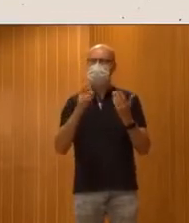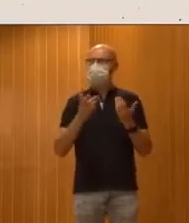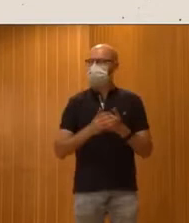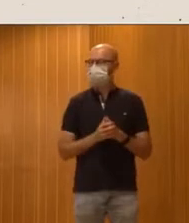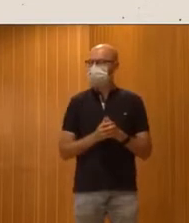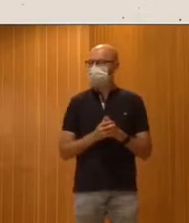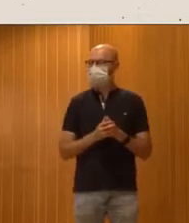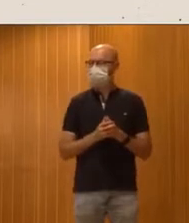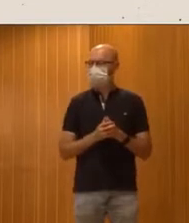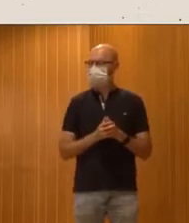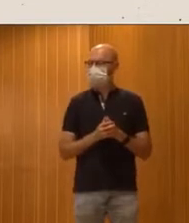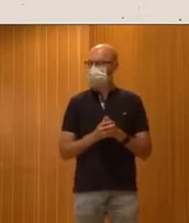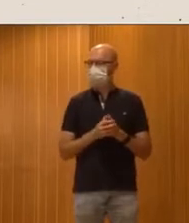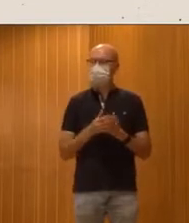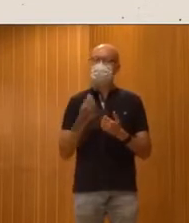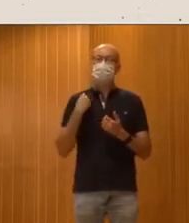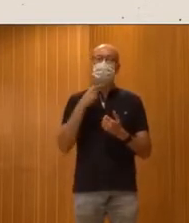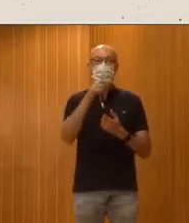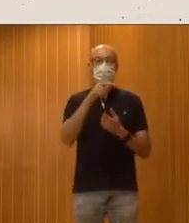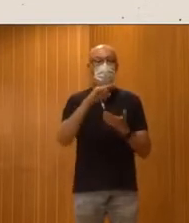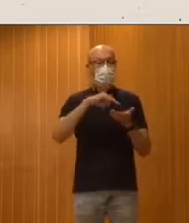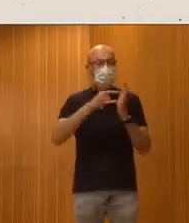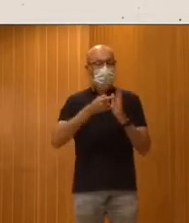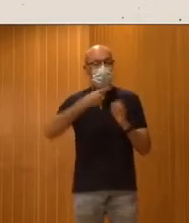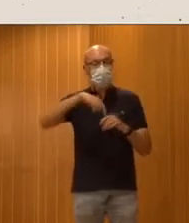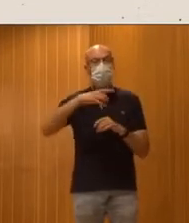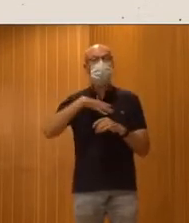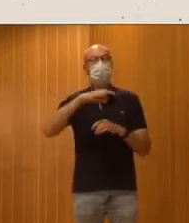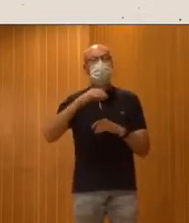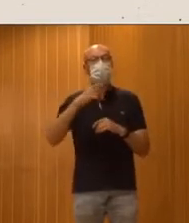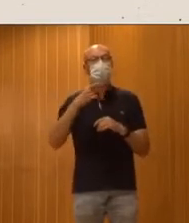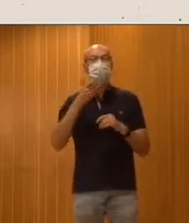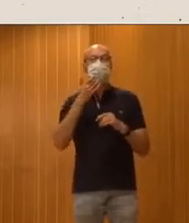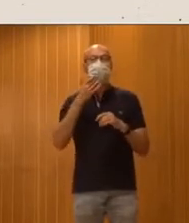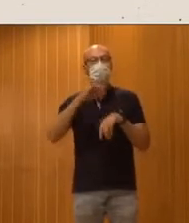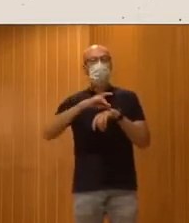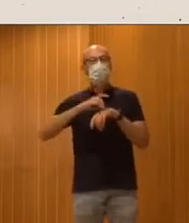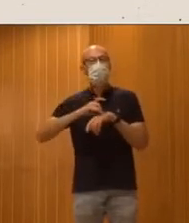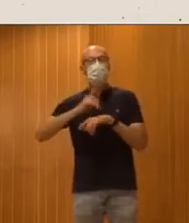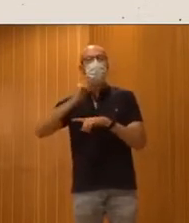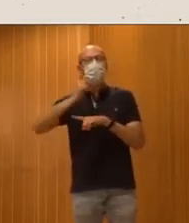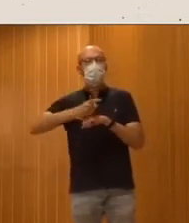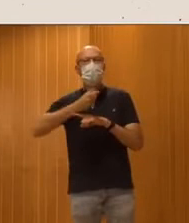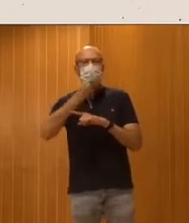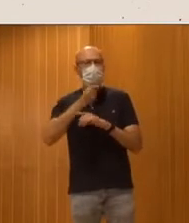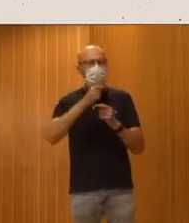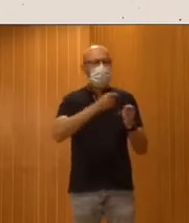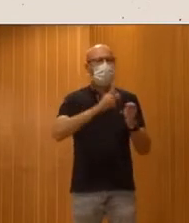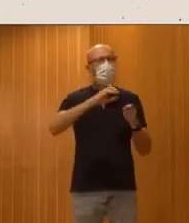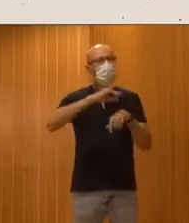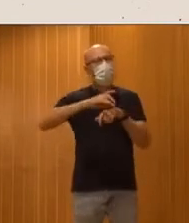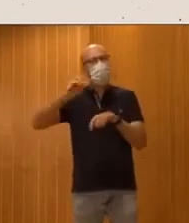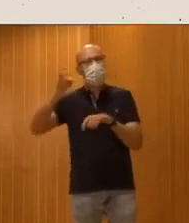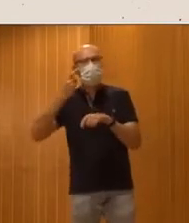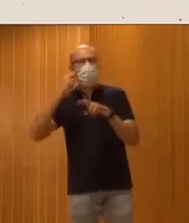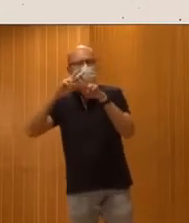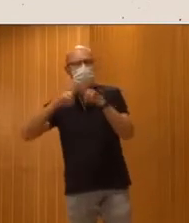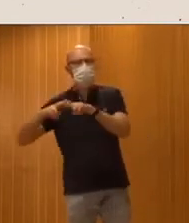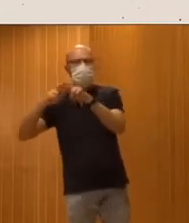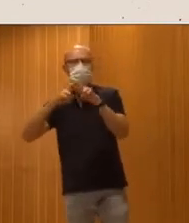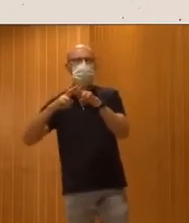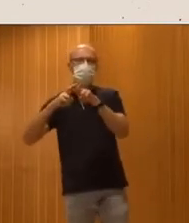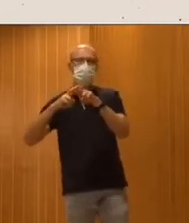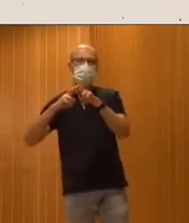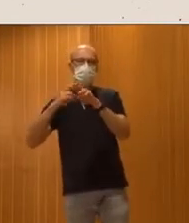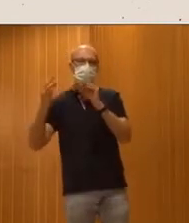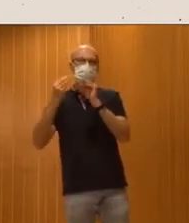es que es una metodología auditable. O sea, otros médicos pueden ver si el médico que ha prescrito lo ha hecho pues, con